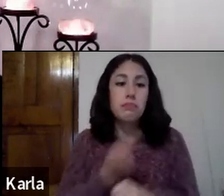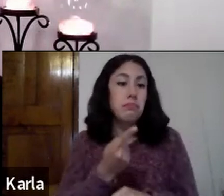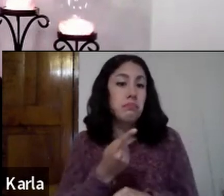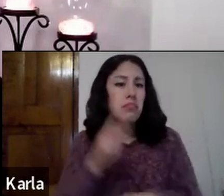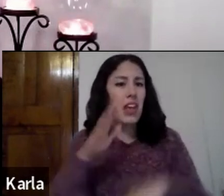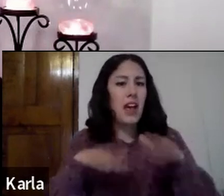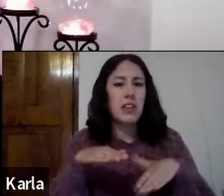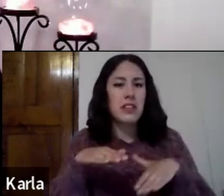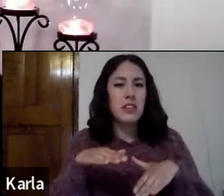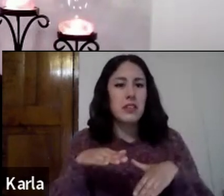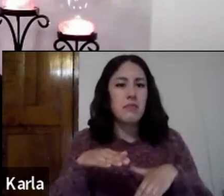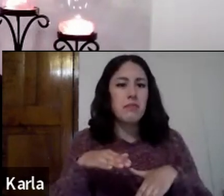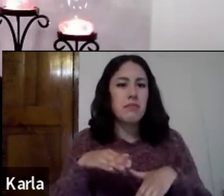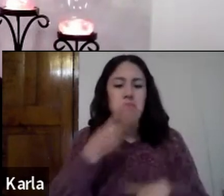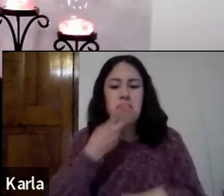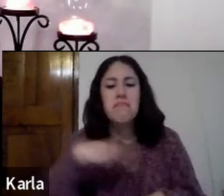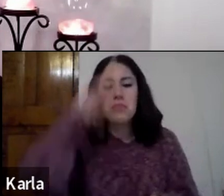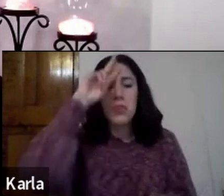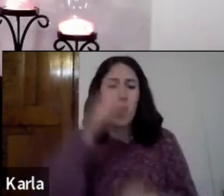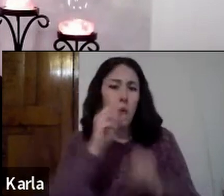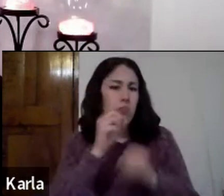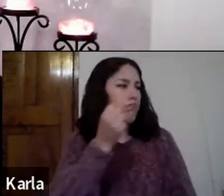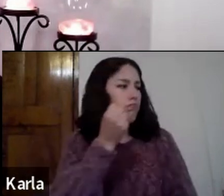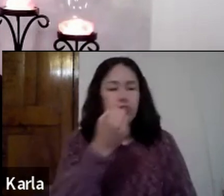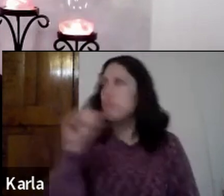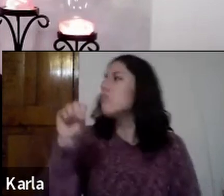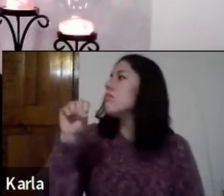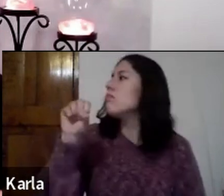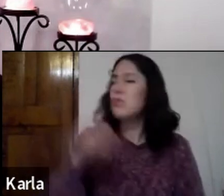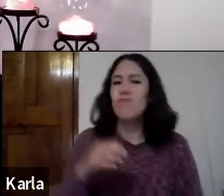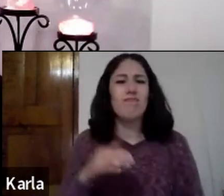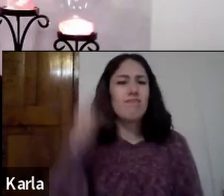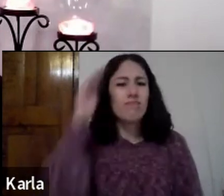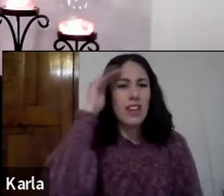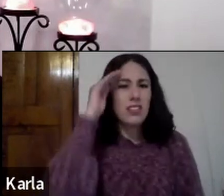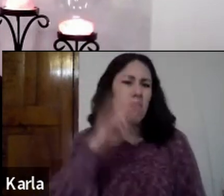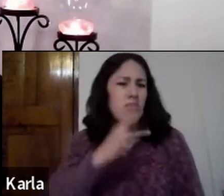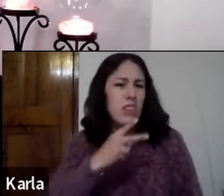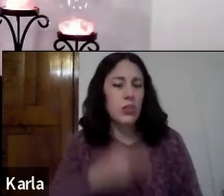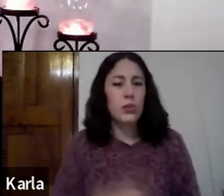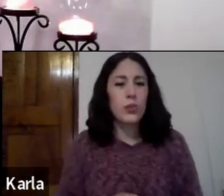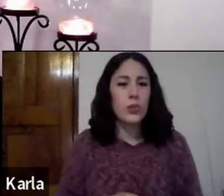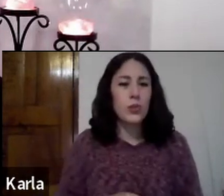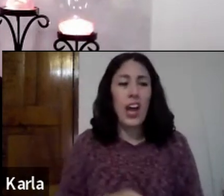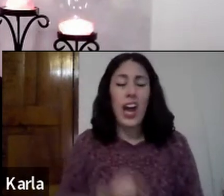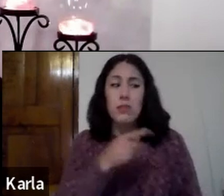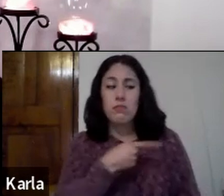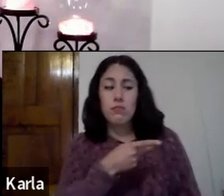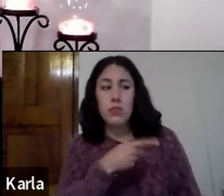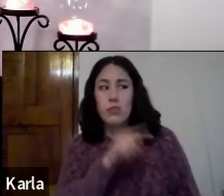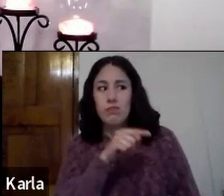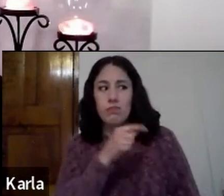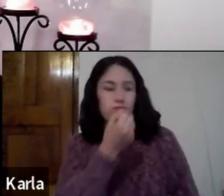la cara no ver y en este tiempo había una un pequeño